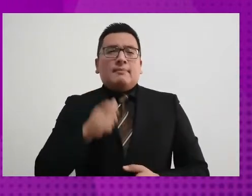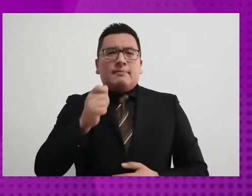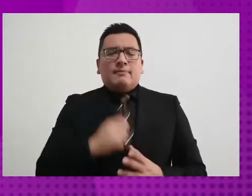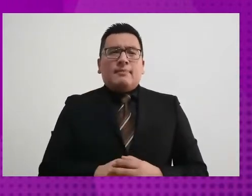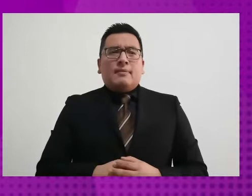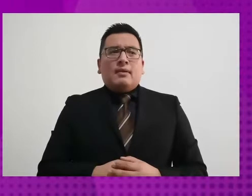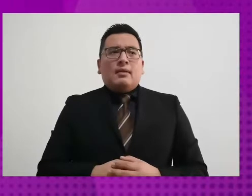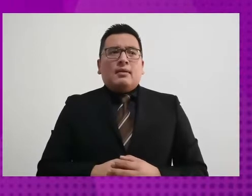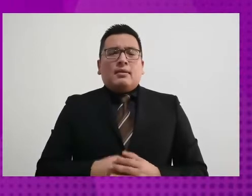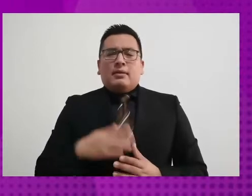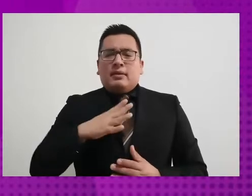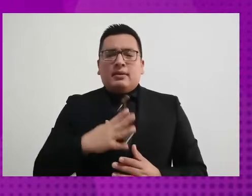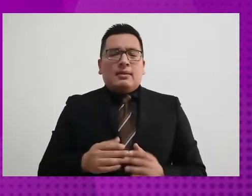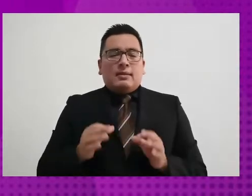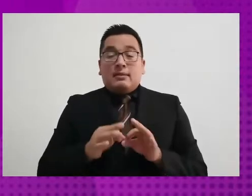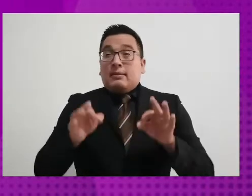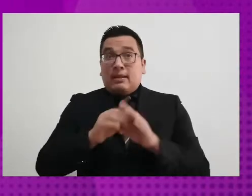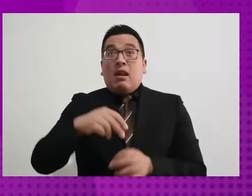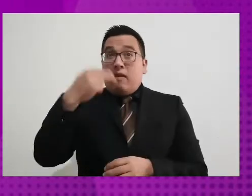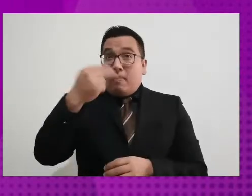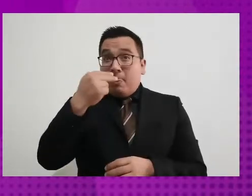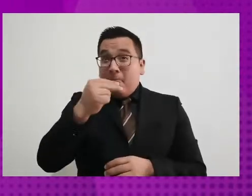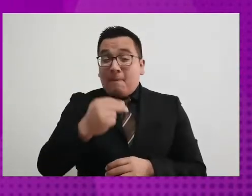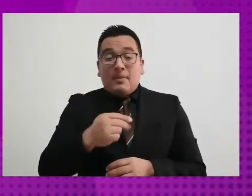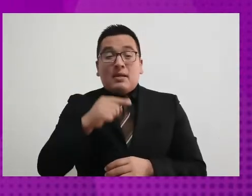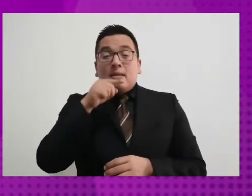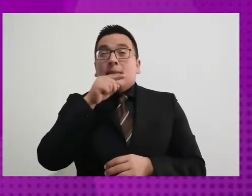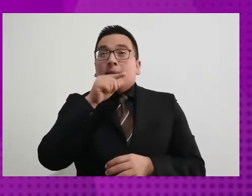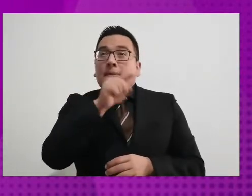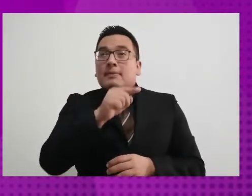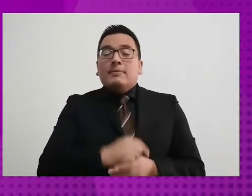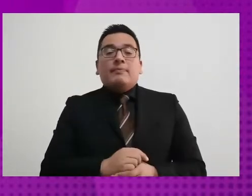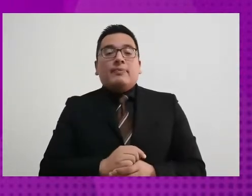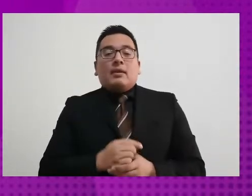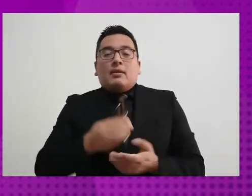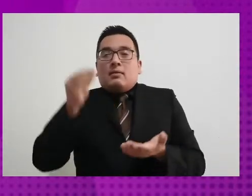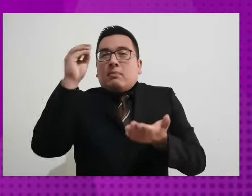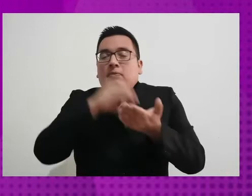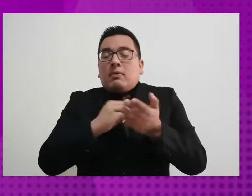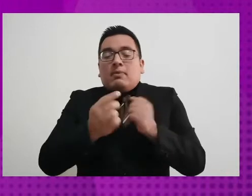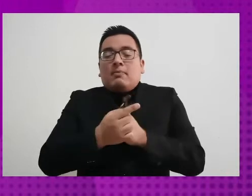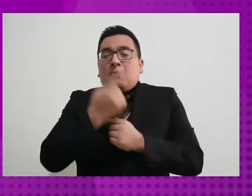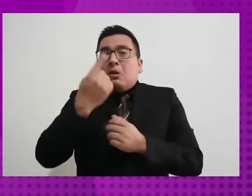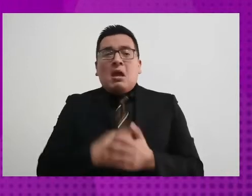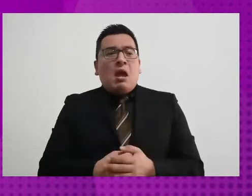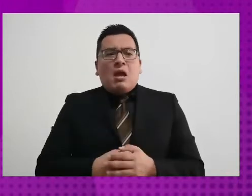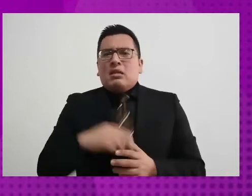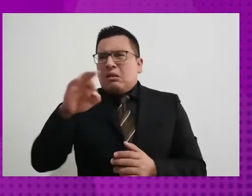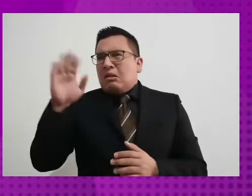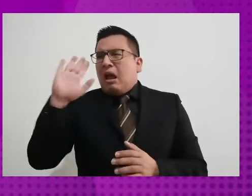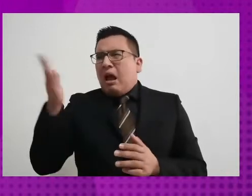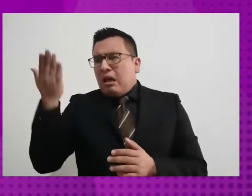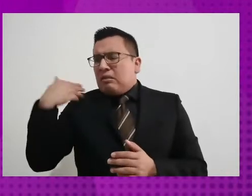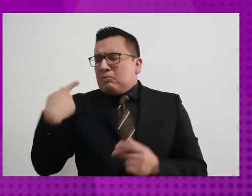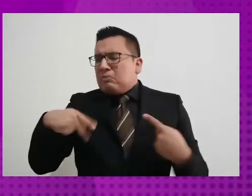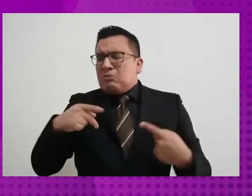la tipificación de la violencia política, porque se llegaba a un punto que con resoluciones administrativas y jurisdiccionales no llegábamos o no